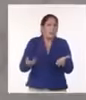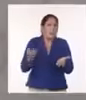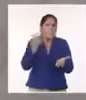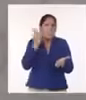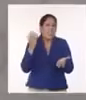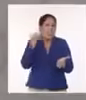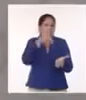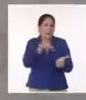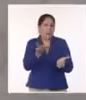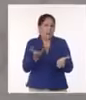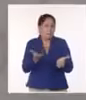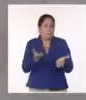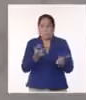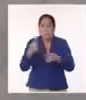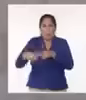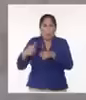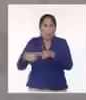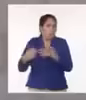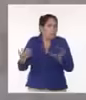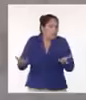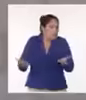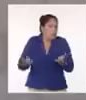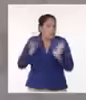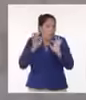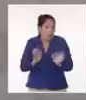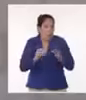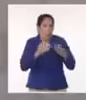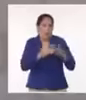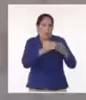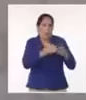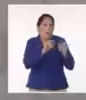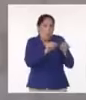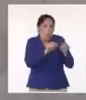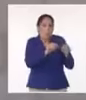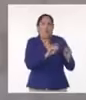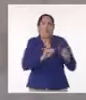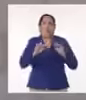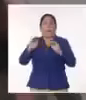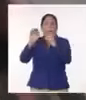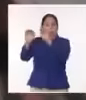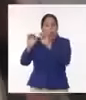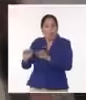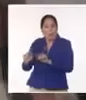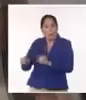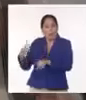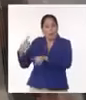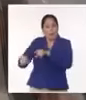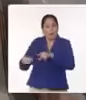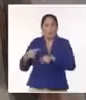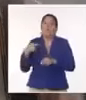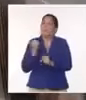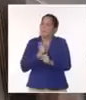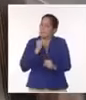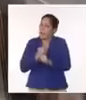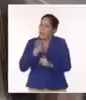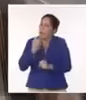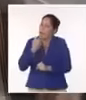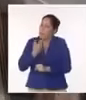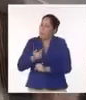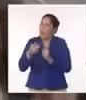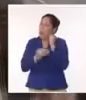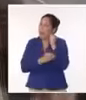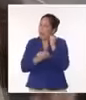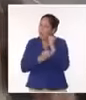¿De dónde saca los productos si no son los mismos que se debían de determinados lugares? Hay que trabajar un poquito más fuerte en